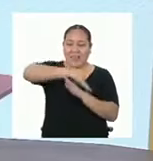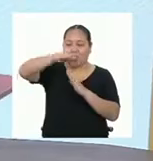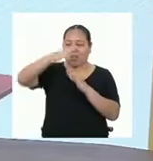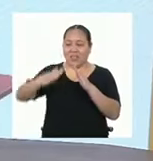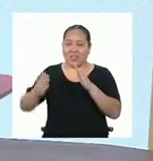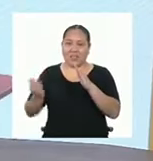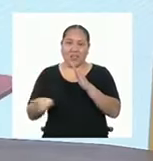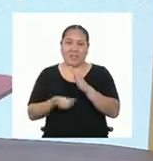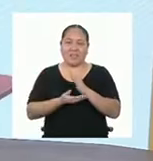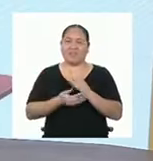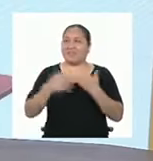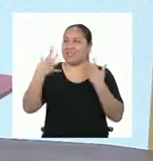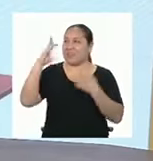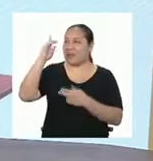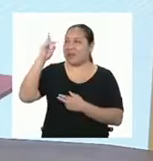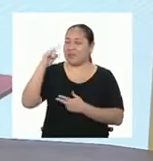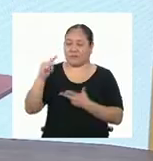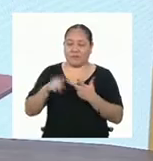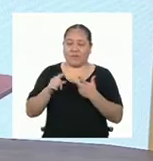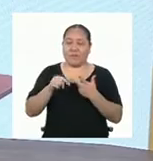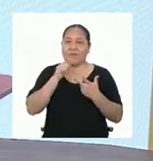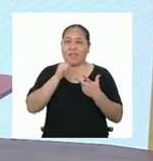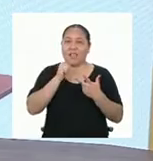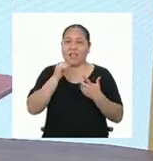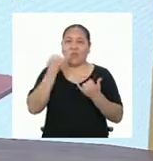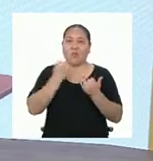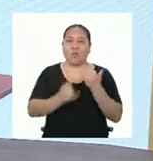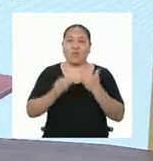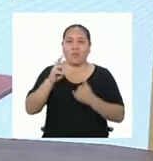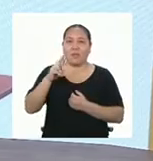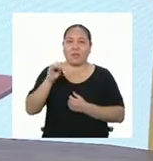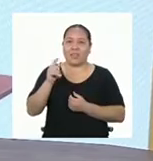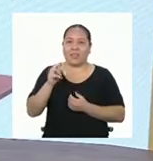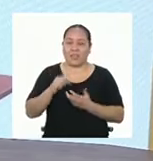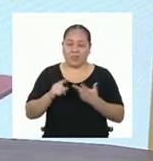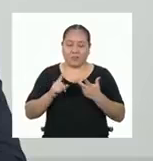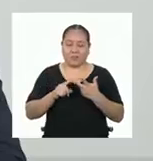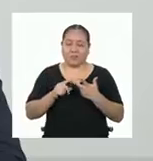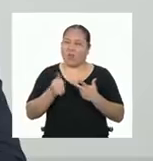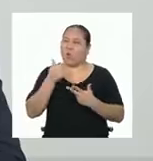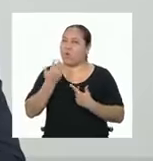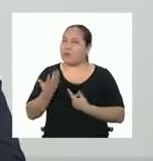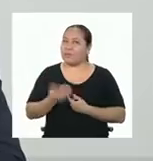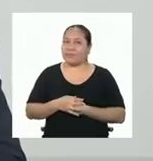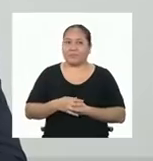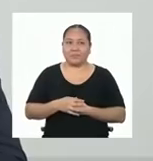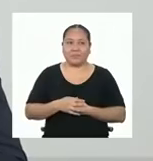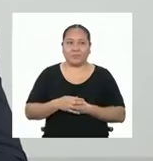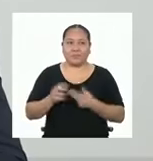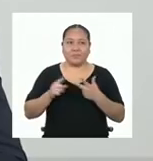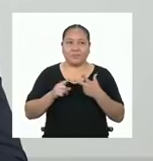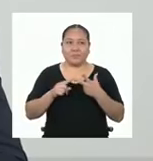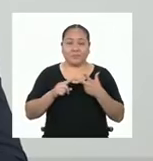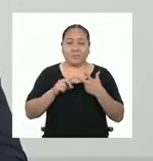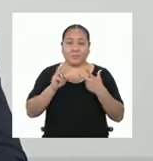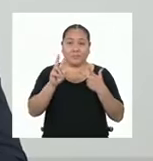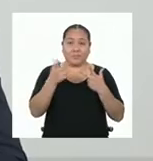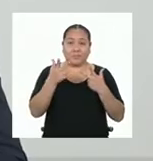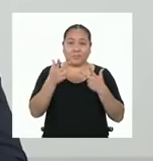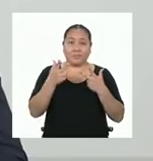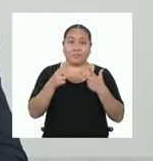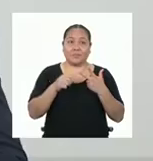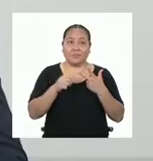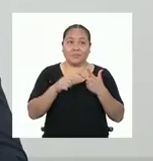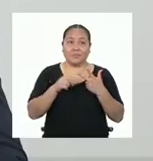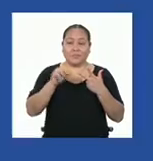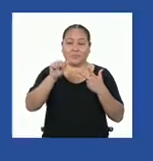¡Ya profesor! Ahora falta el tercer y último criterio ¿Cuál sería ese? El tercer criterio de congruencia